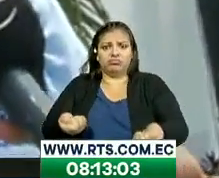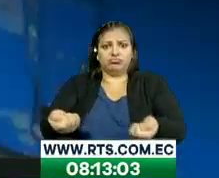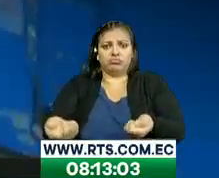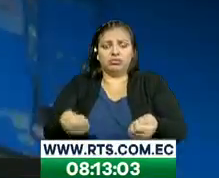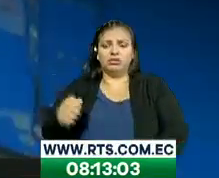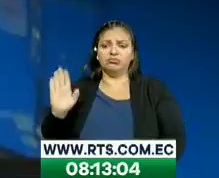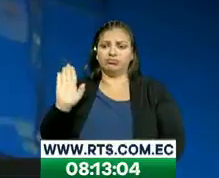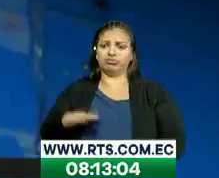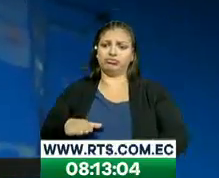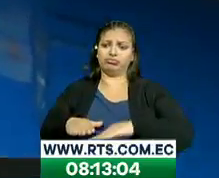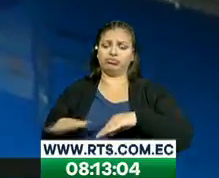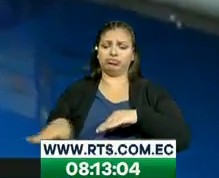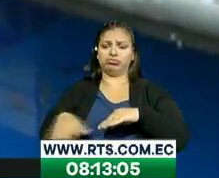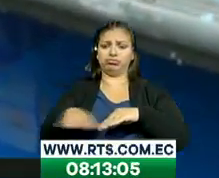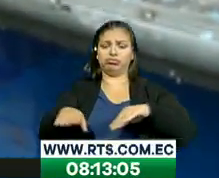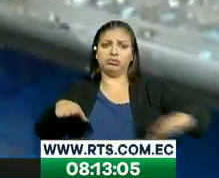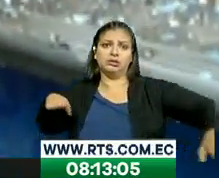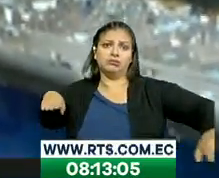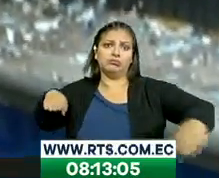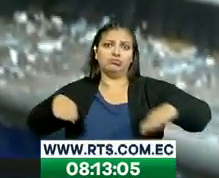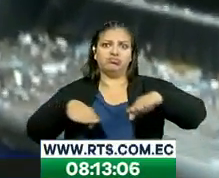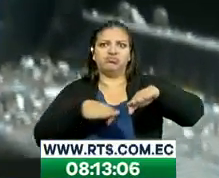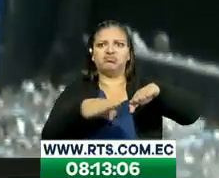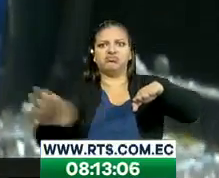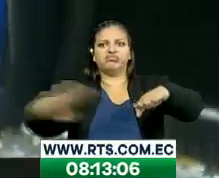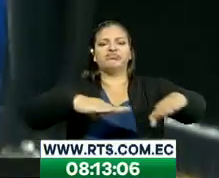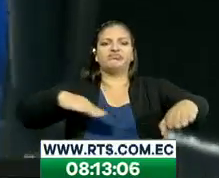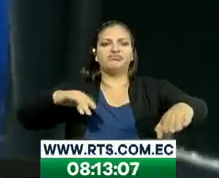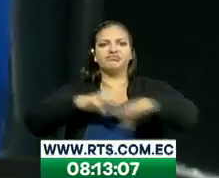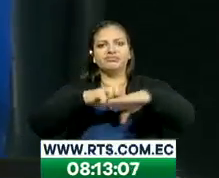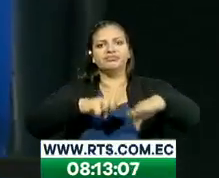derecha informó justo y morales